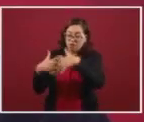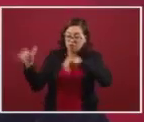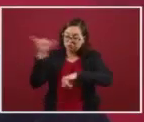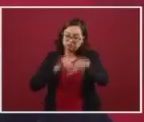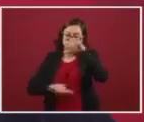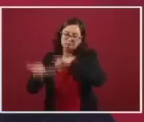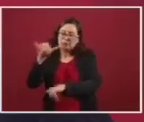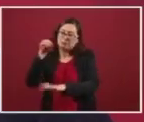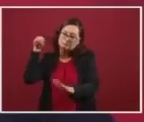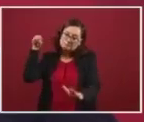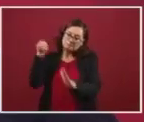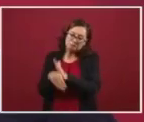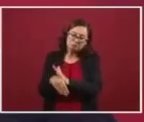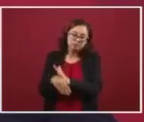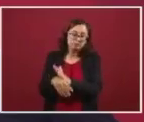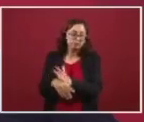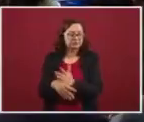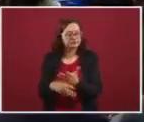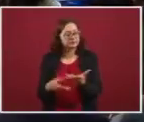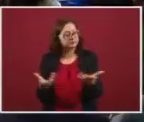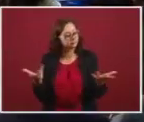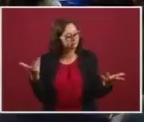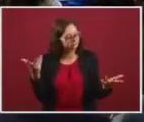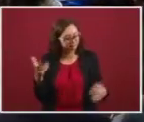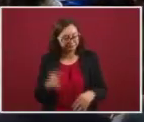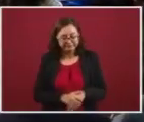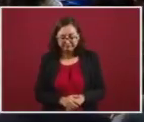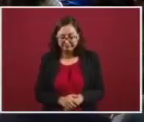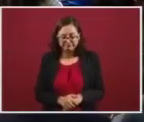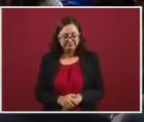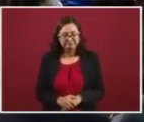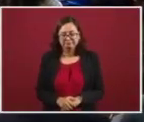no nos va a alcanzar el recurso,